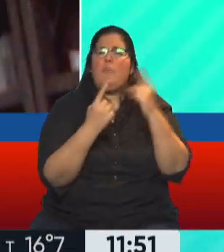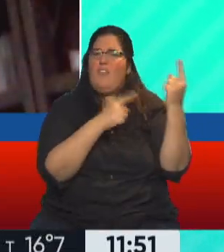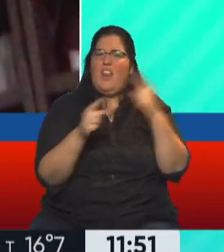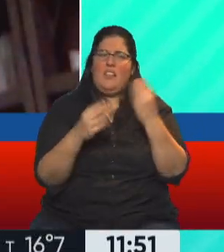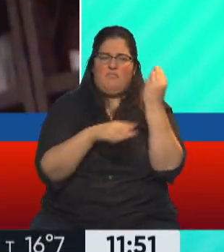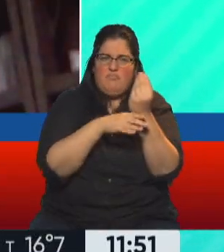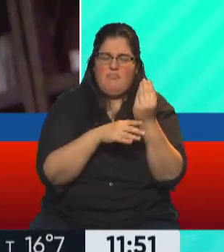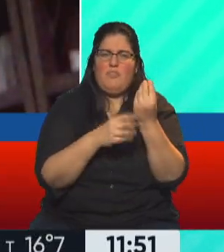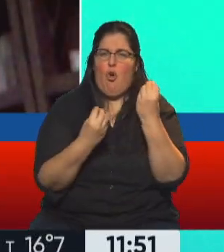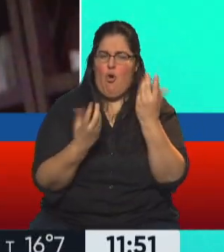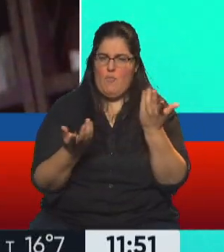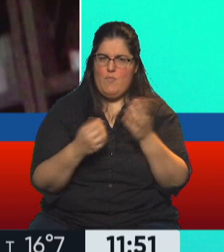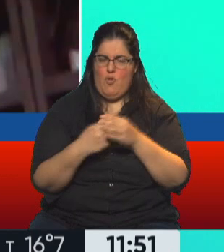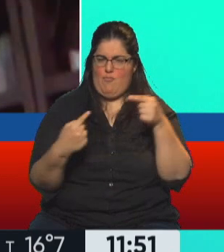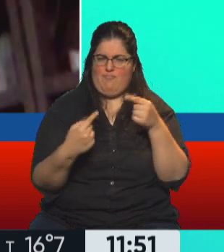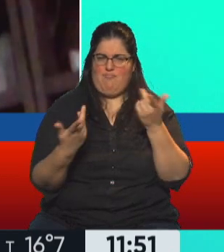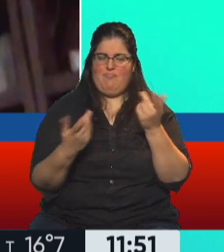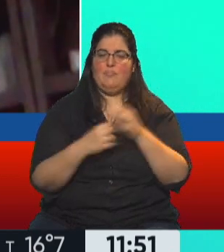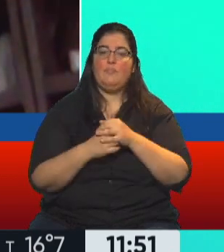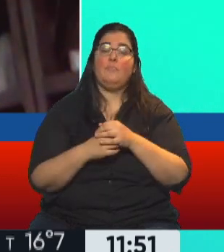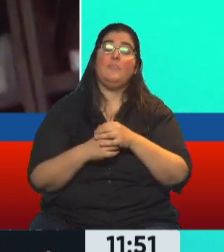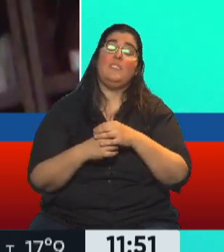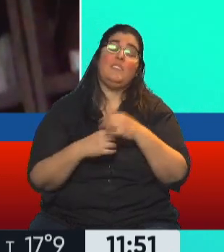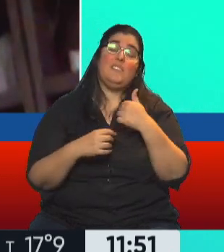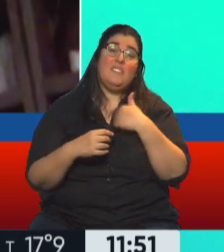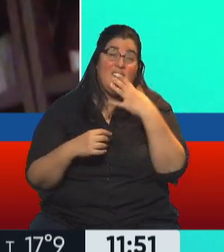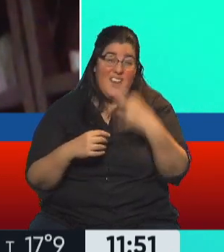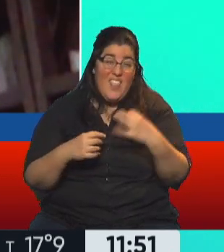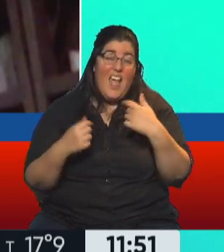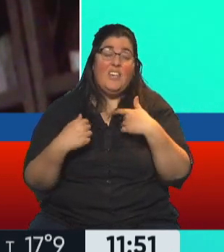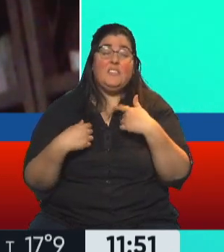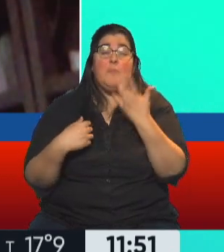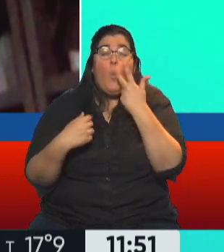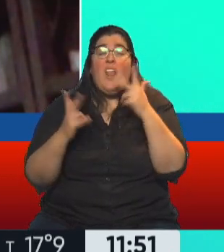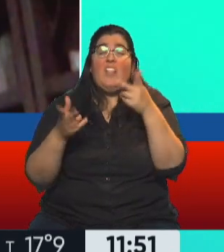Mira, yo empezaría más bien diciendo cómo rompe,